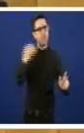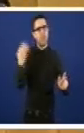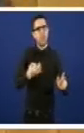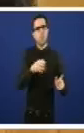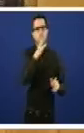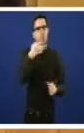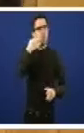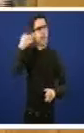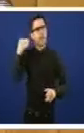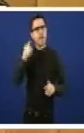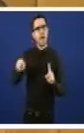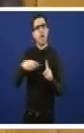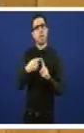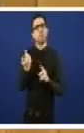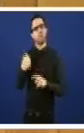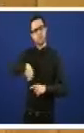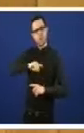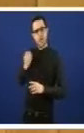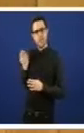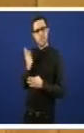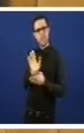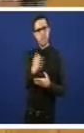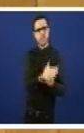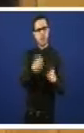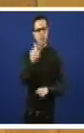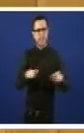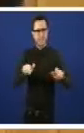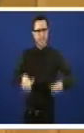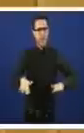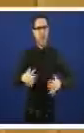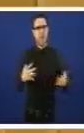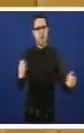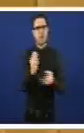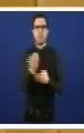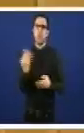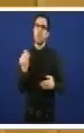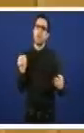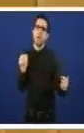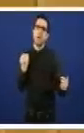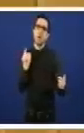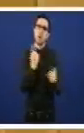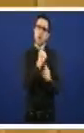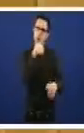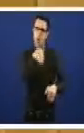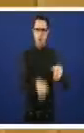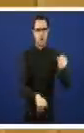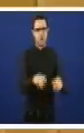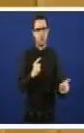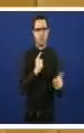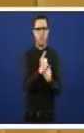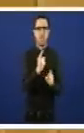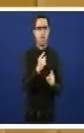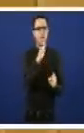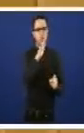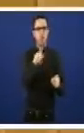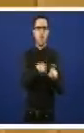dignidade do que representamos todos os que estamos aquí debemos de votar en contra da toma en consideración de lectura